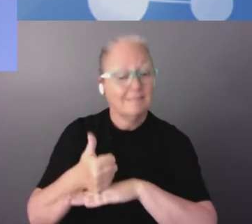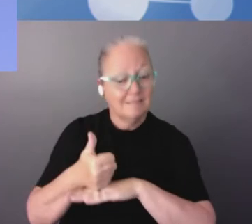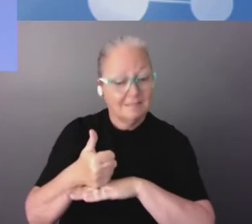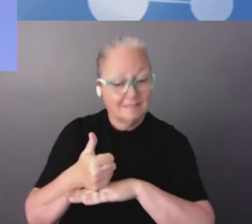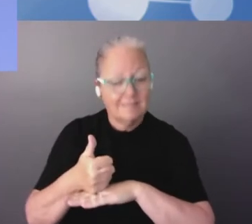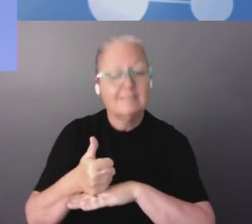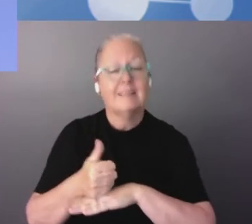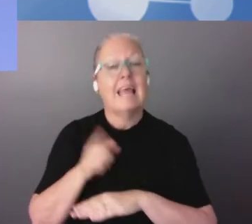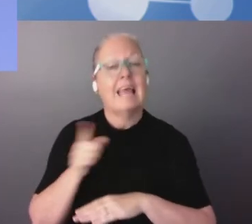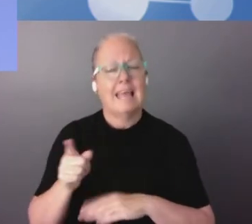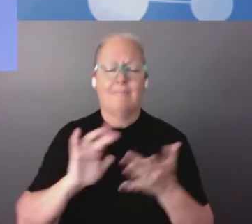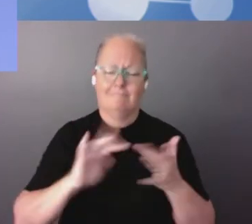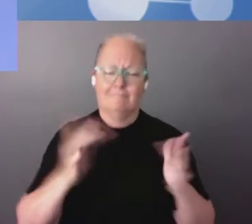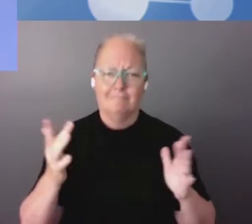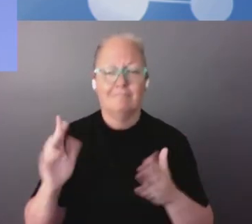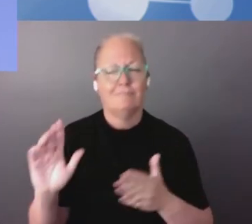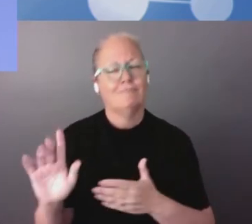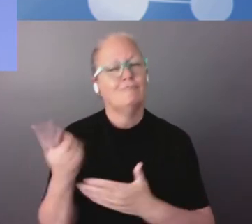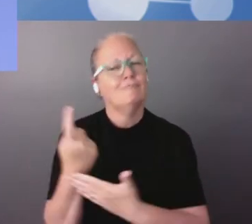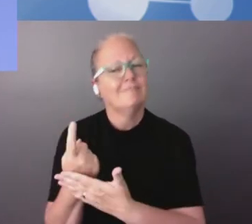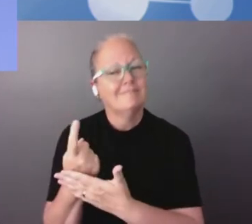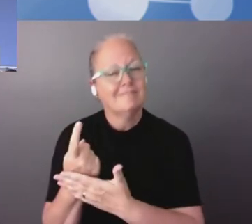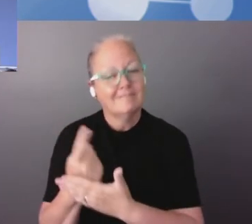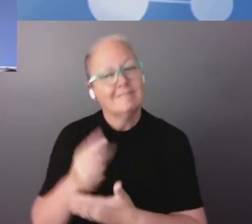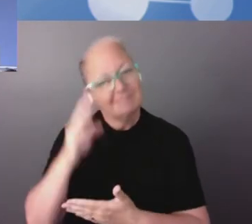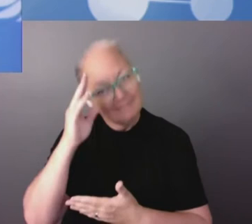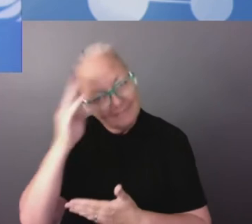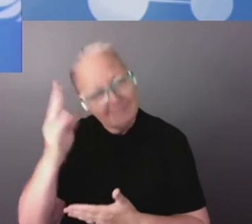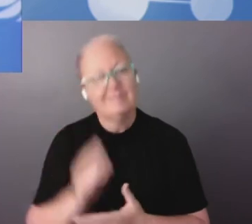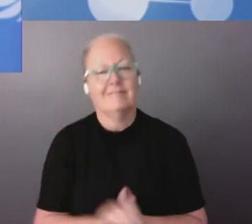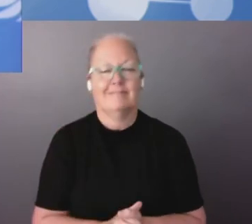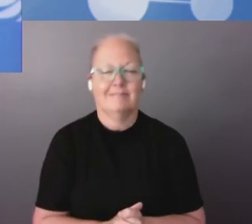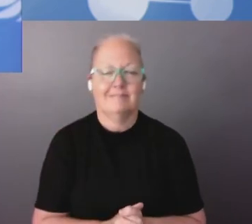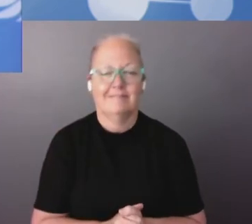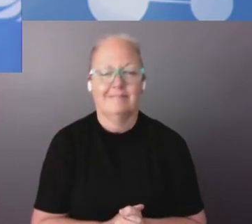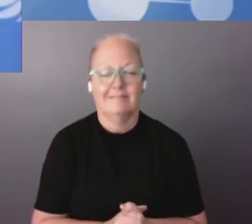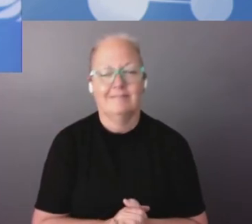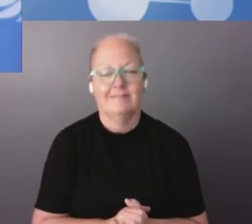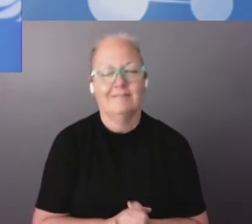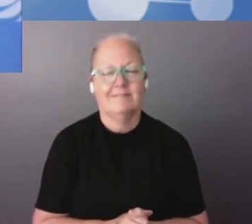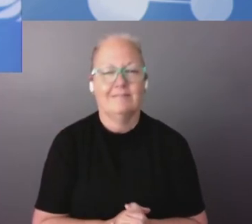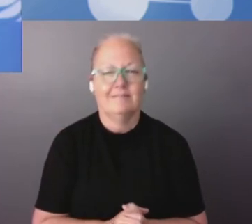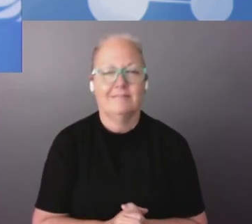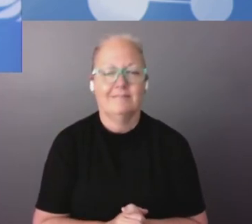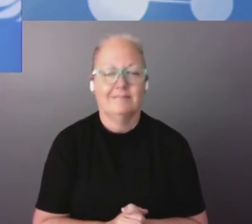las palabras de los representantes de diferentes grupos de interesados. Está con